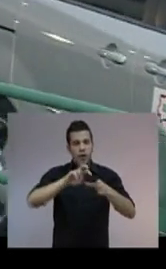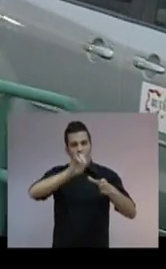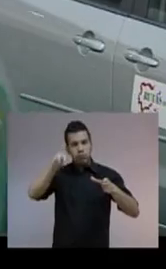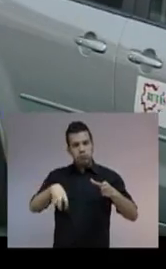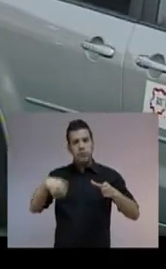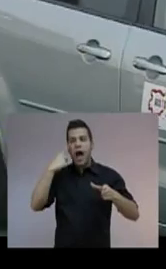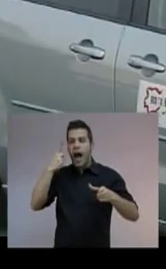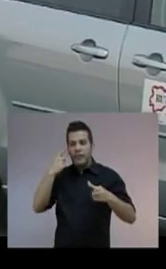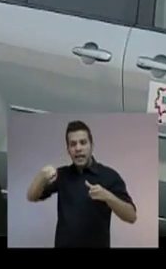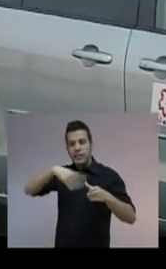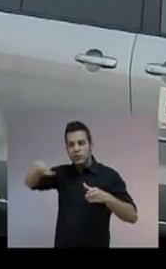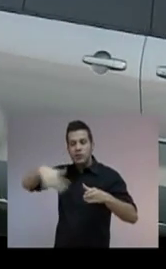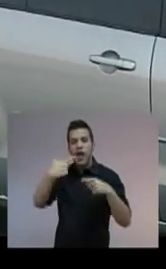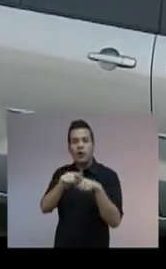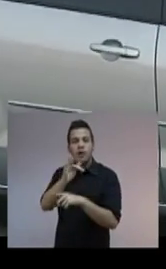ofrece este fantástico lugar.